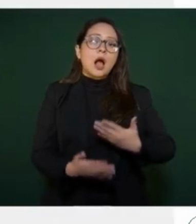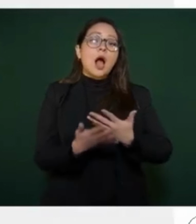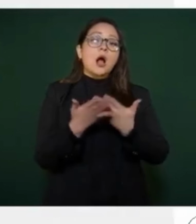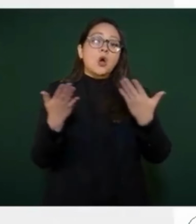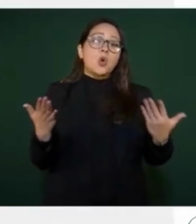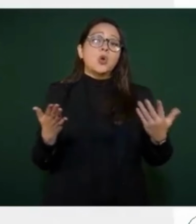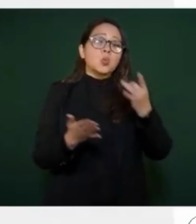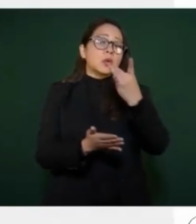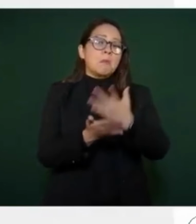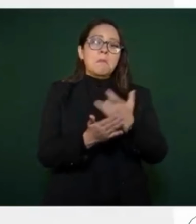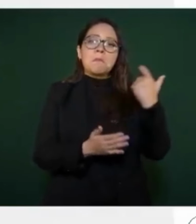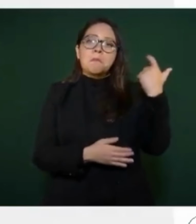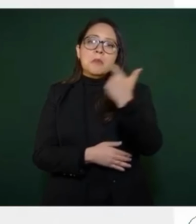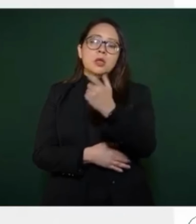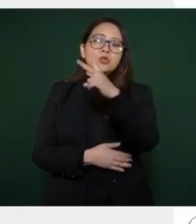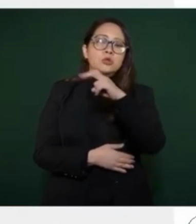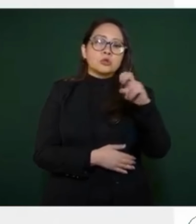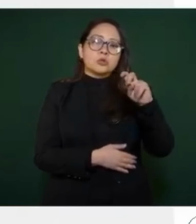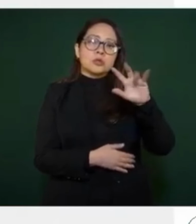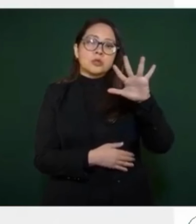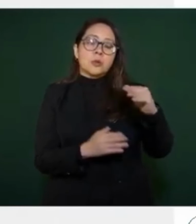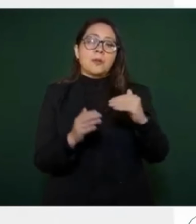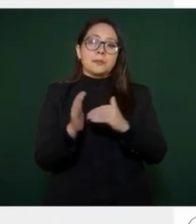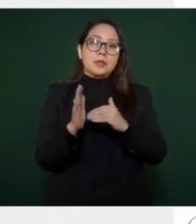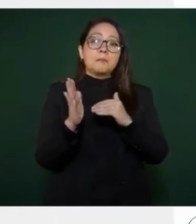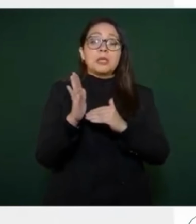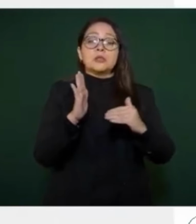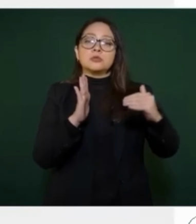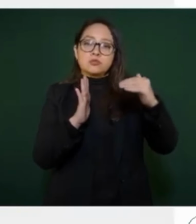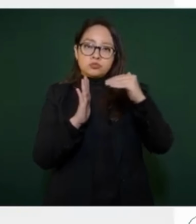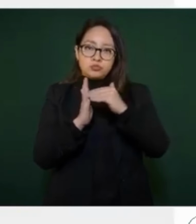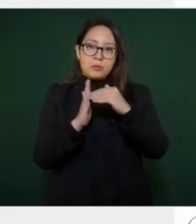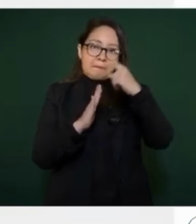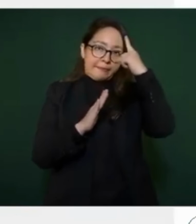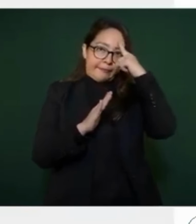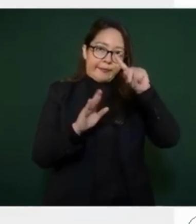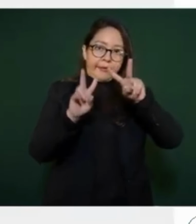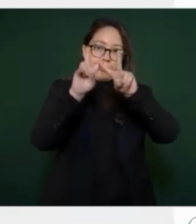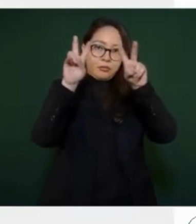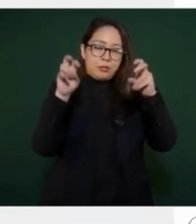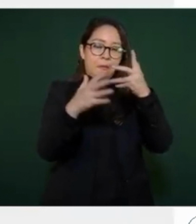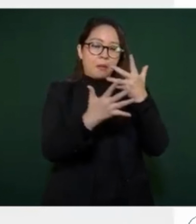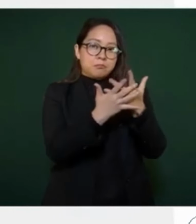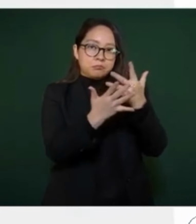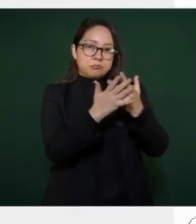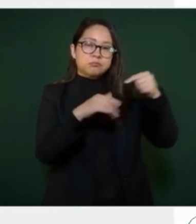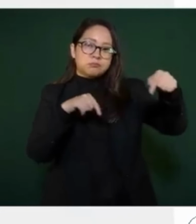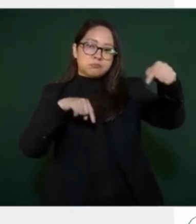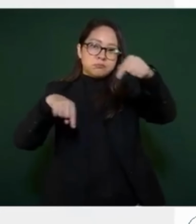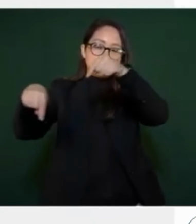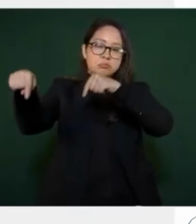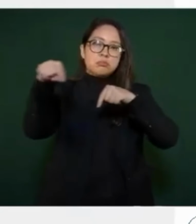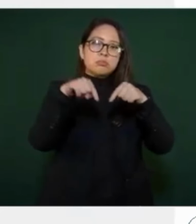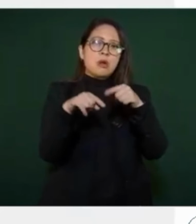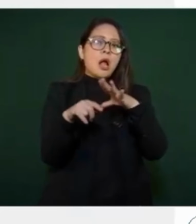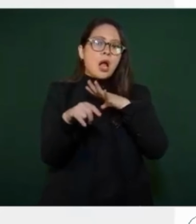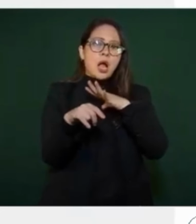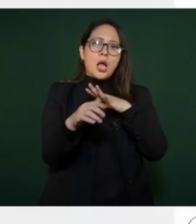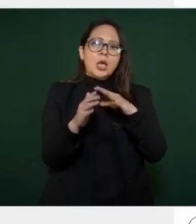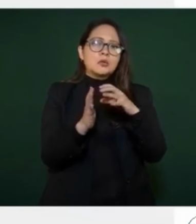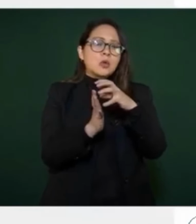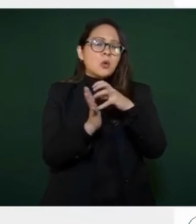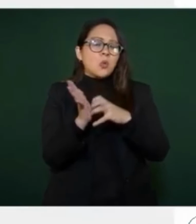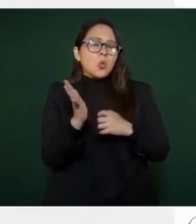mil millones. Esto también en la negociación que el señor, con un ahorro de 41